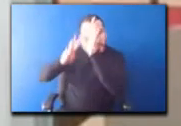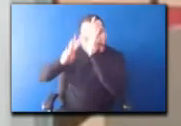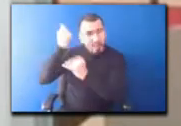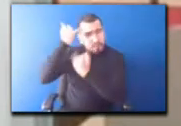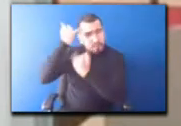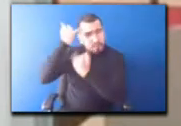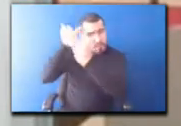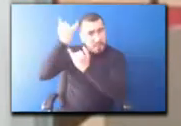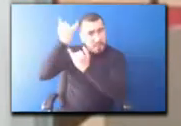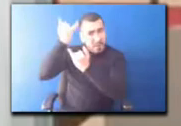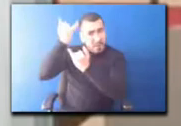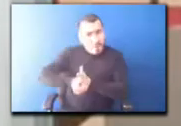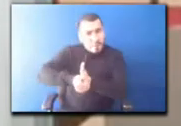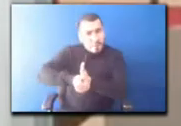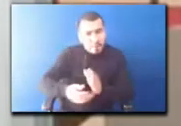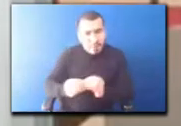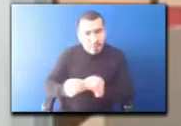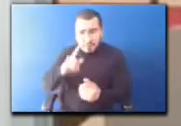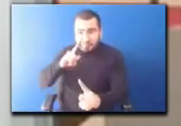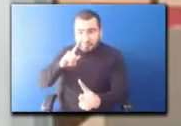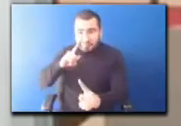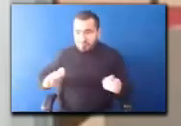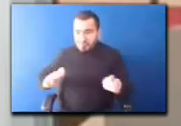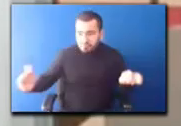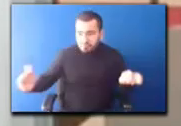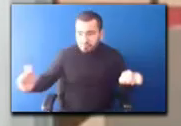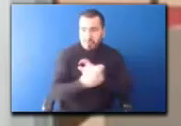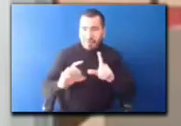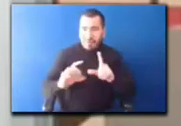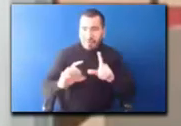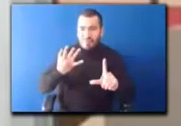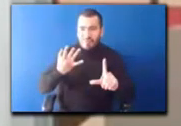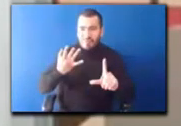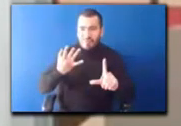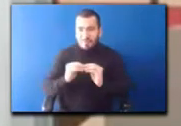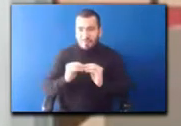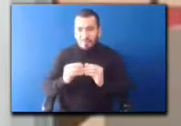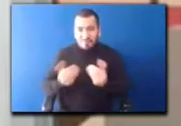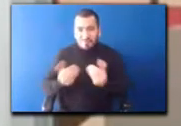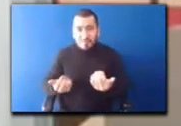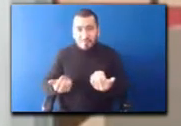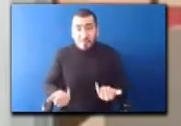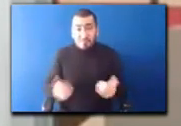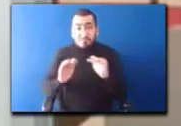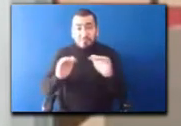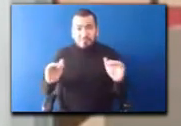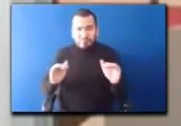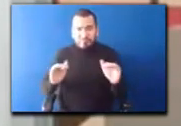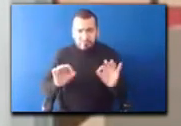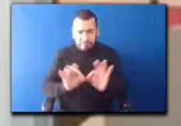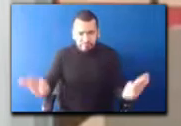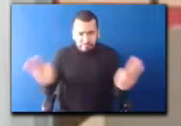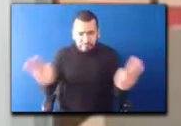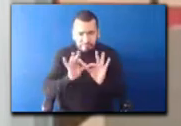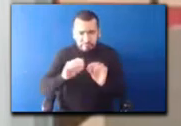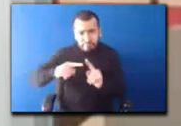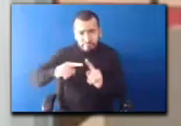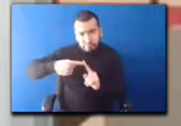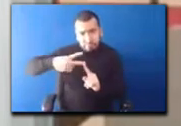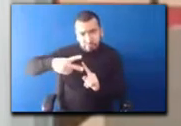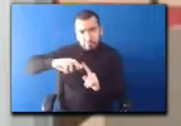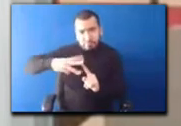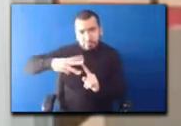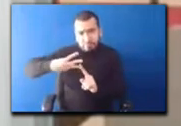metodológica, la transformación digital. Y con esto quisiera hacer tres breves